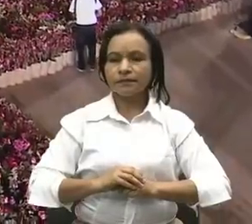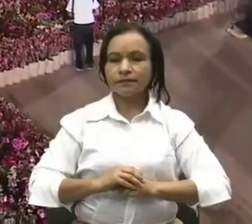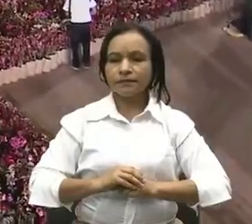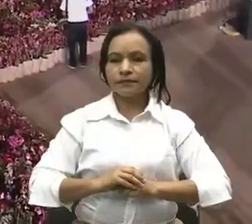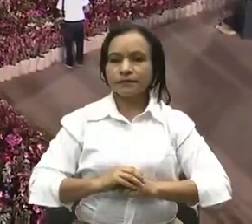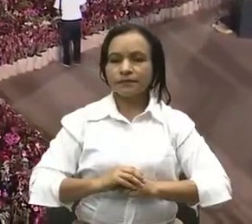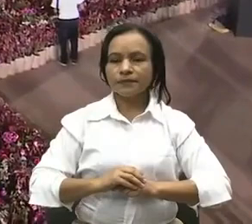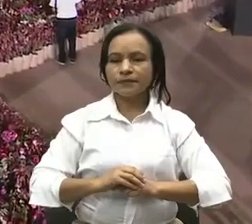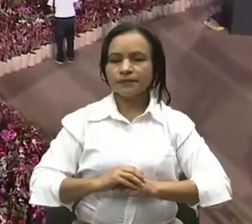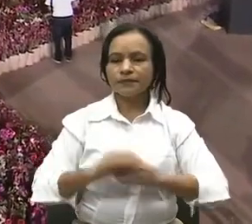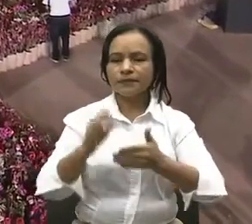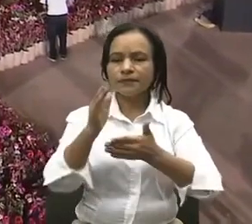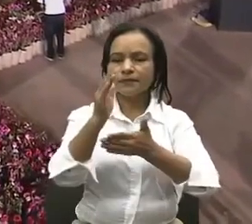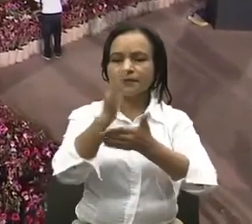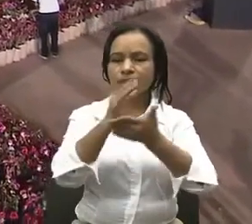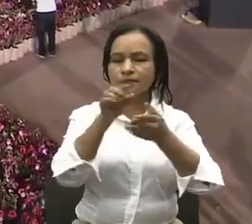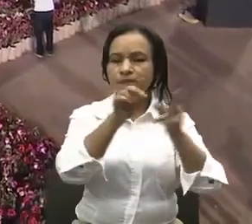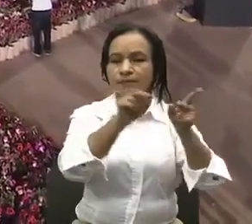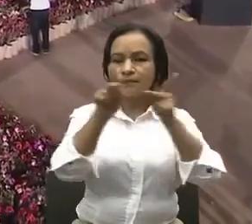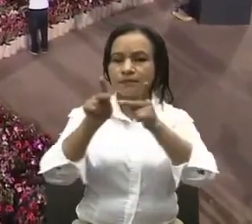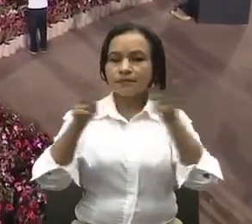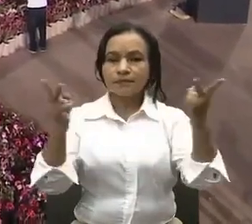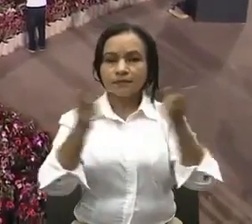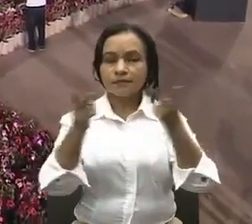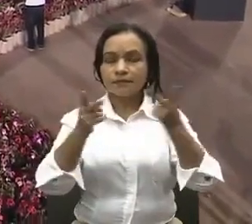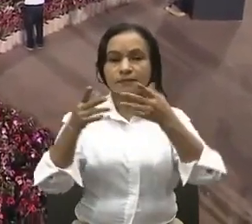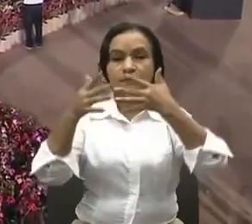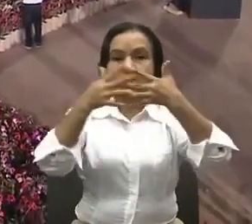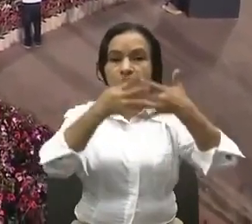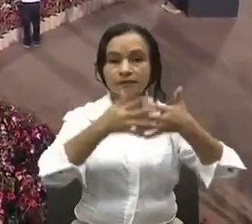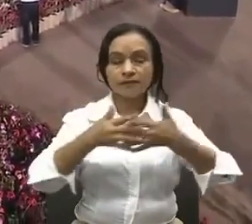unos cuantos miles de norteamericanos